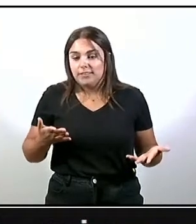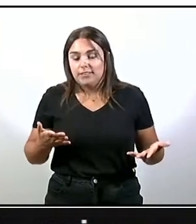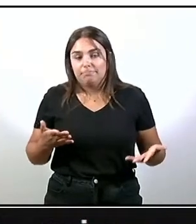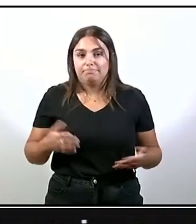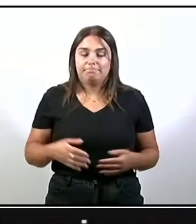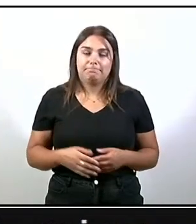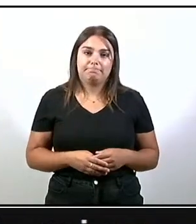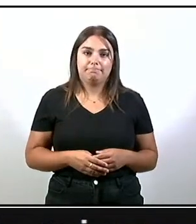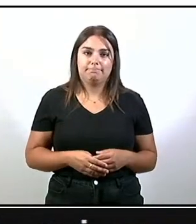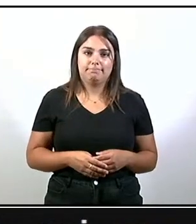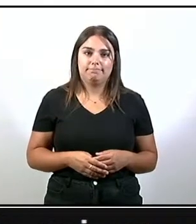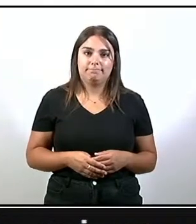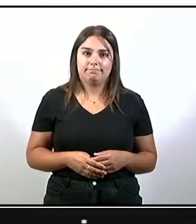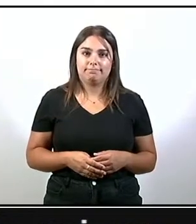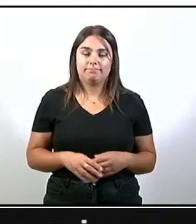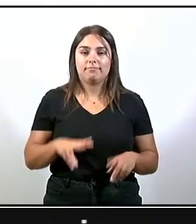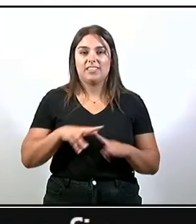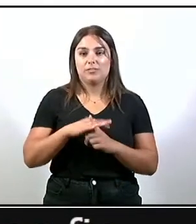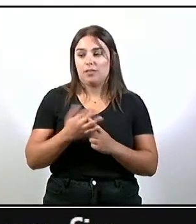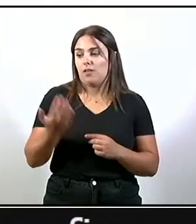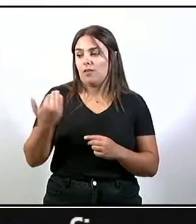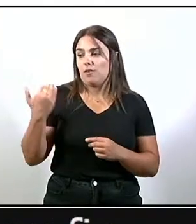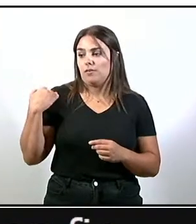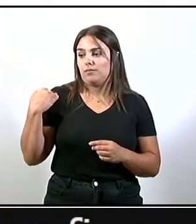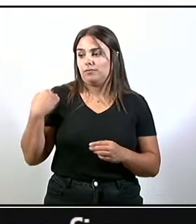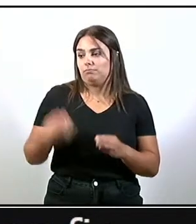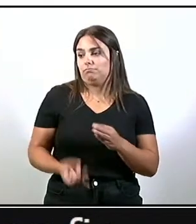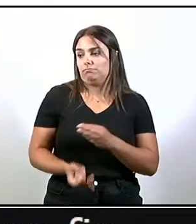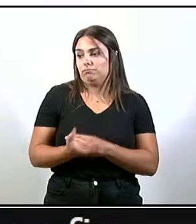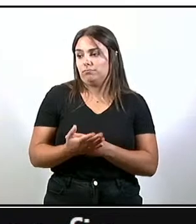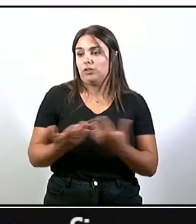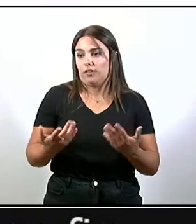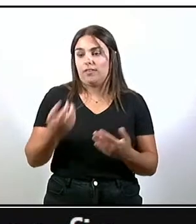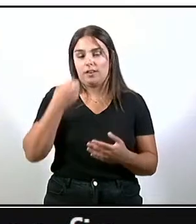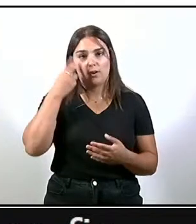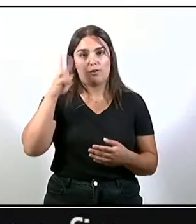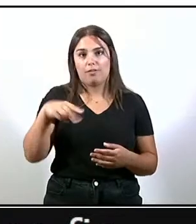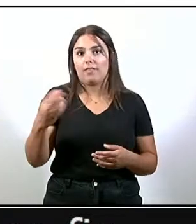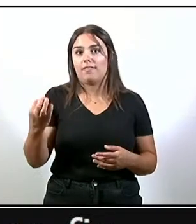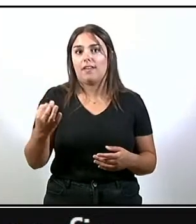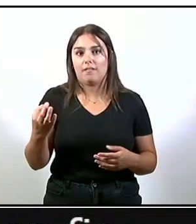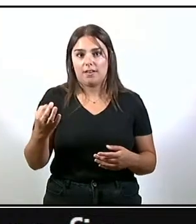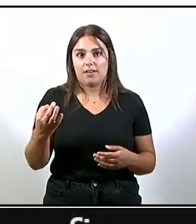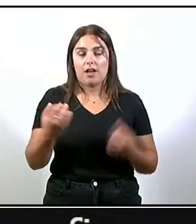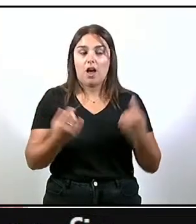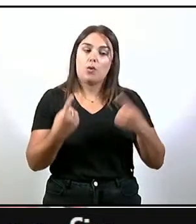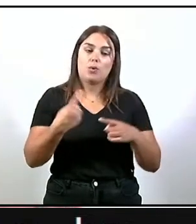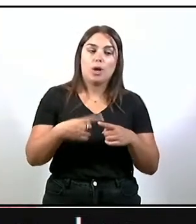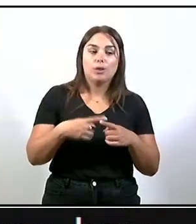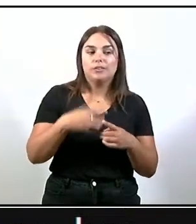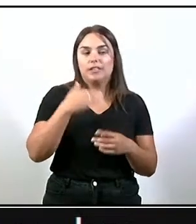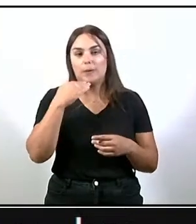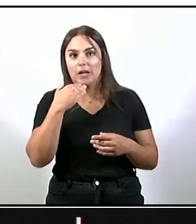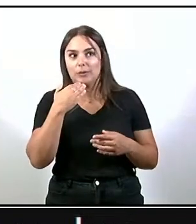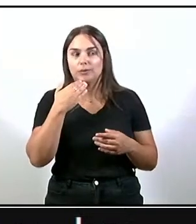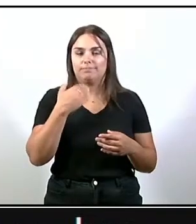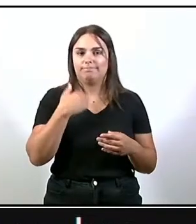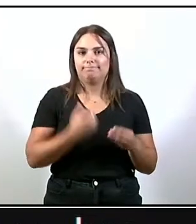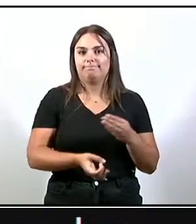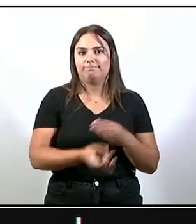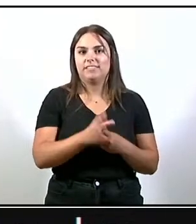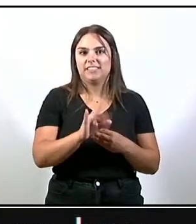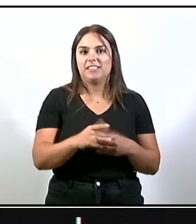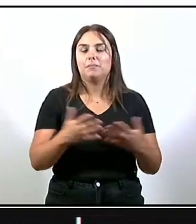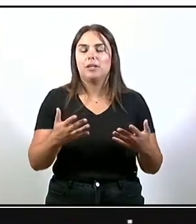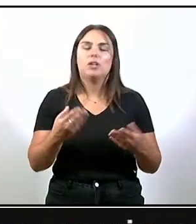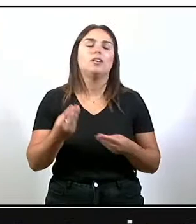de aquello a lo que tuvimos que asistir ayer, hay que reconocer, hombre, que algunas cosas muy curiosas han ocurrido. Ahora resulta